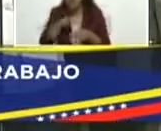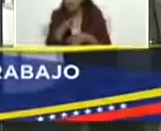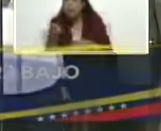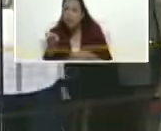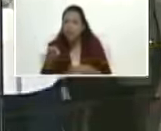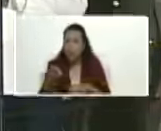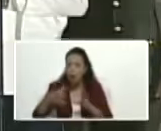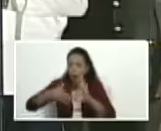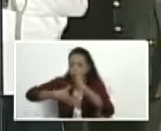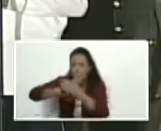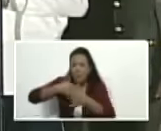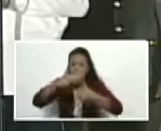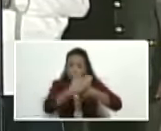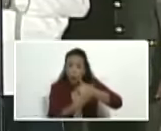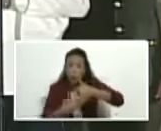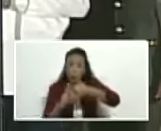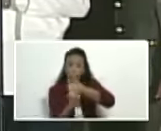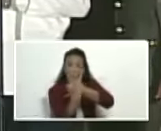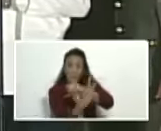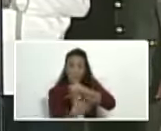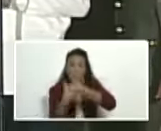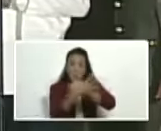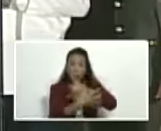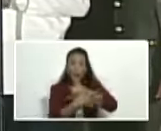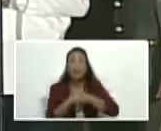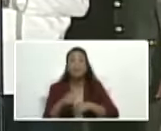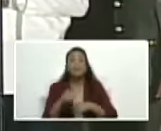la articulación de la economía norte